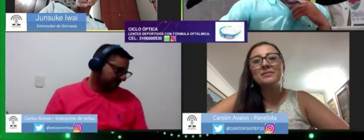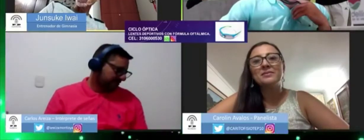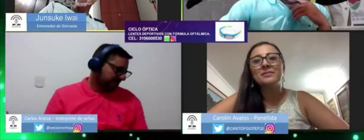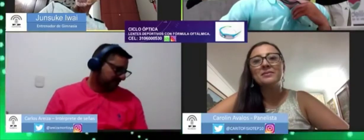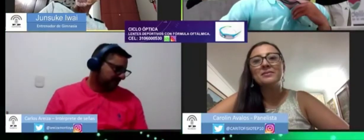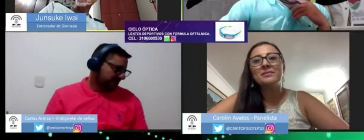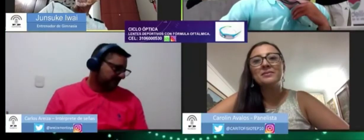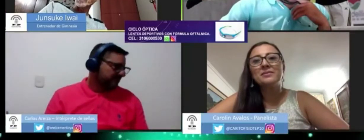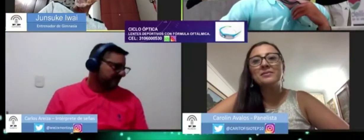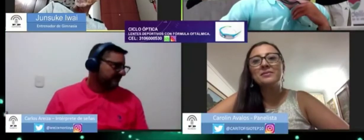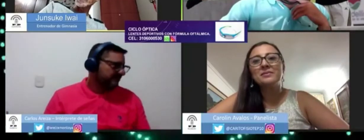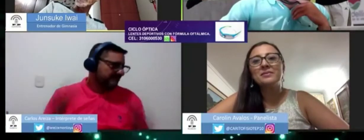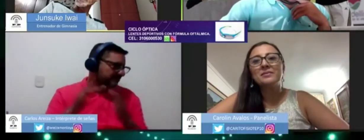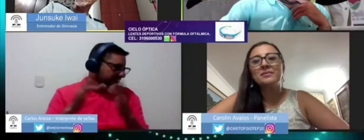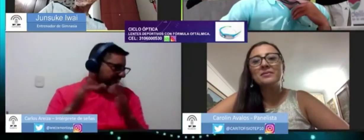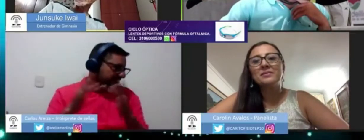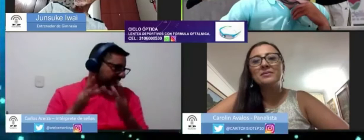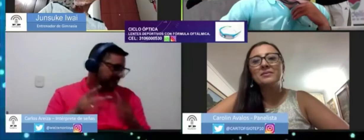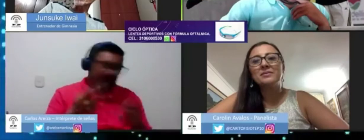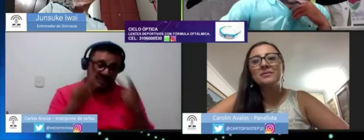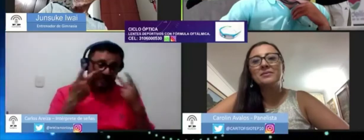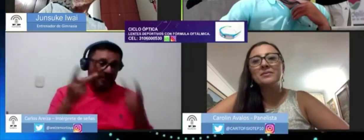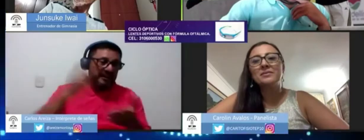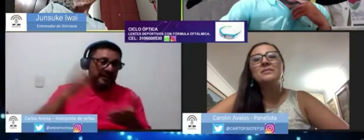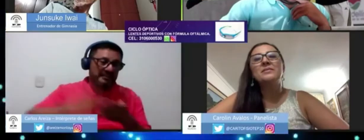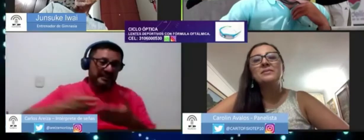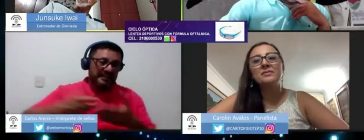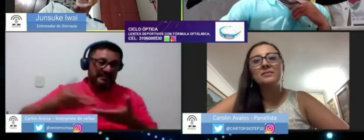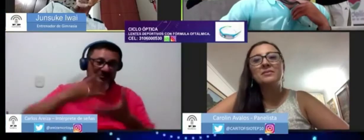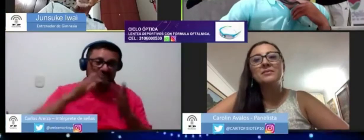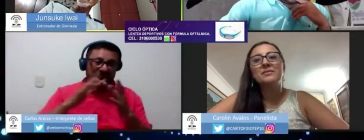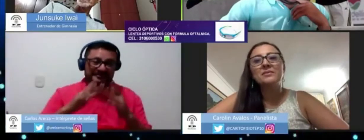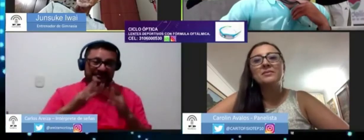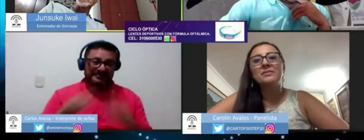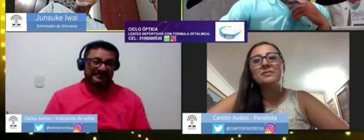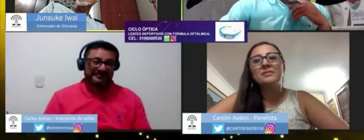por carga académica de colegio,